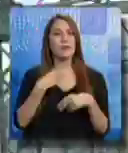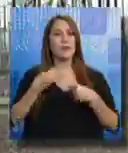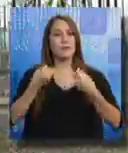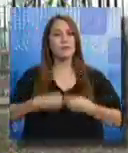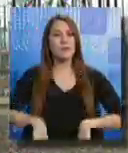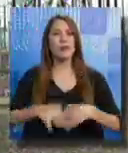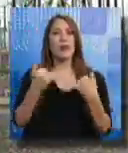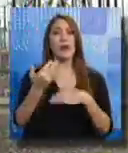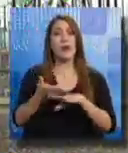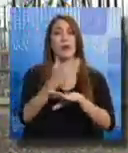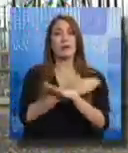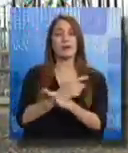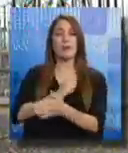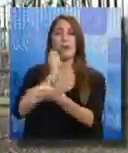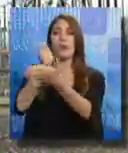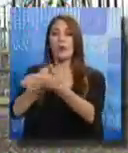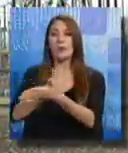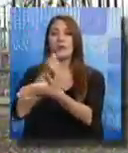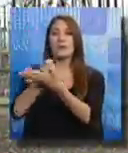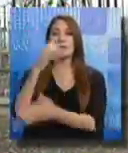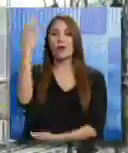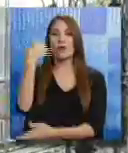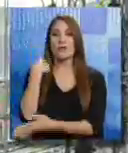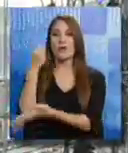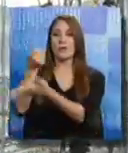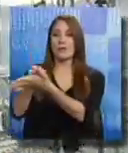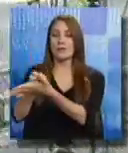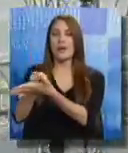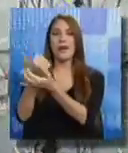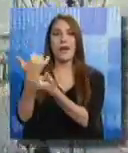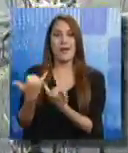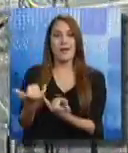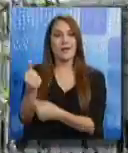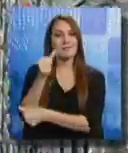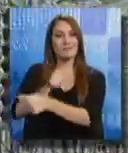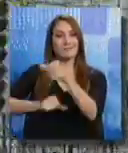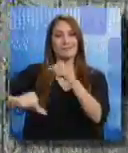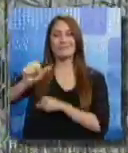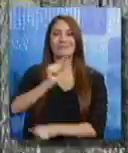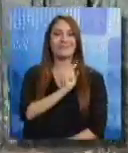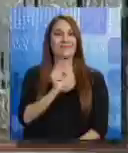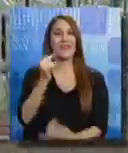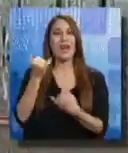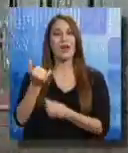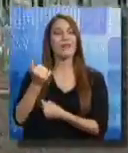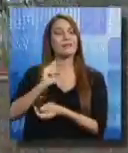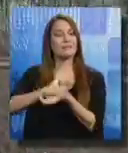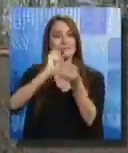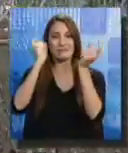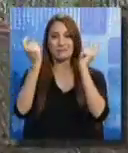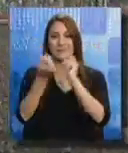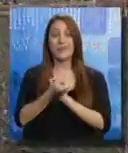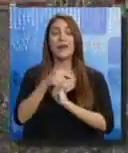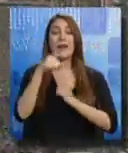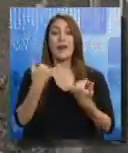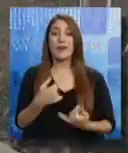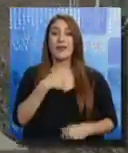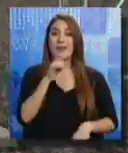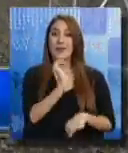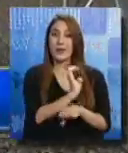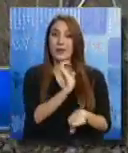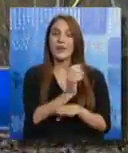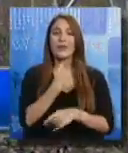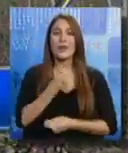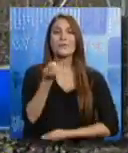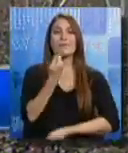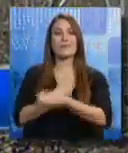Ecuador importaba energía desde Colombia. Ahora los papeles se han invertido. Desde la semana pasada, Ecuador vende este bien renovable